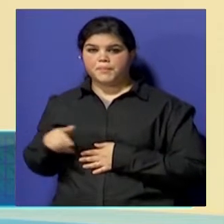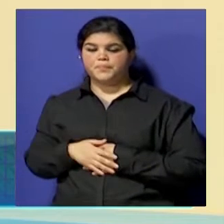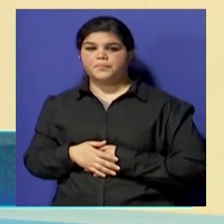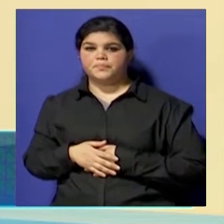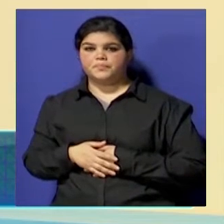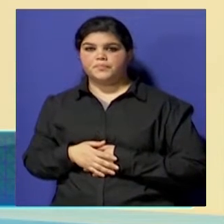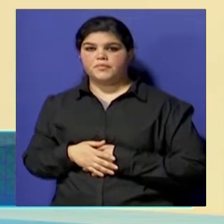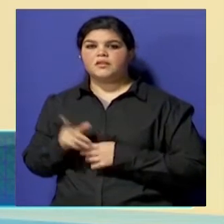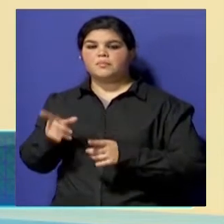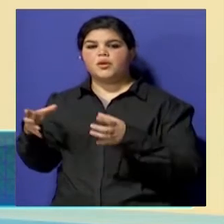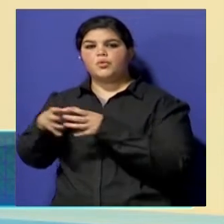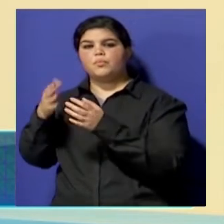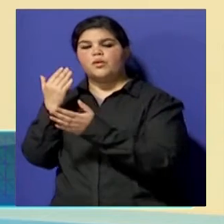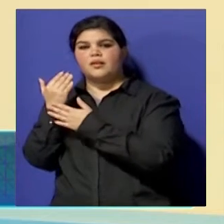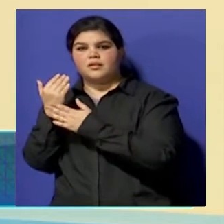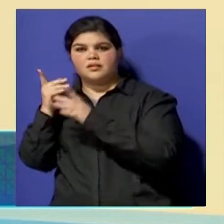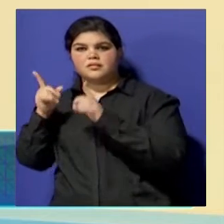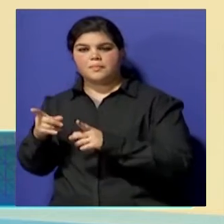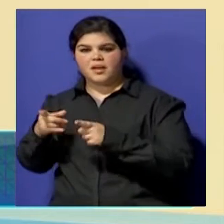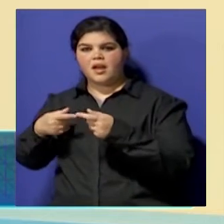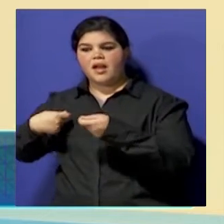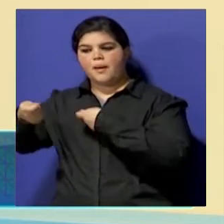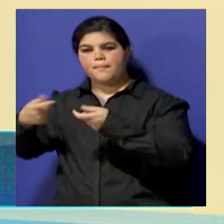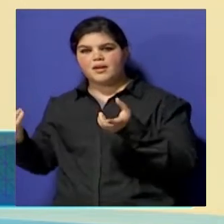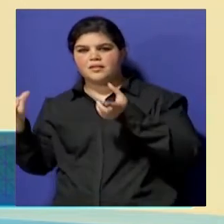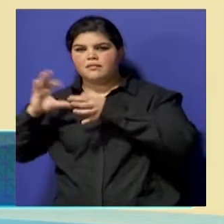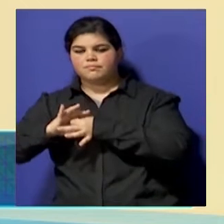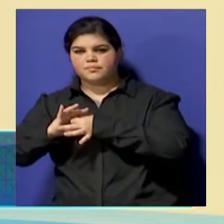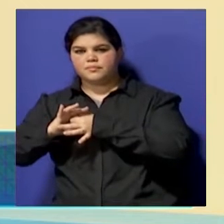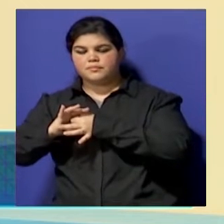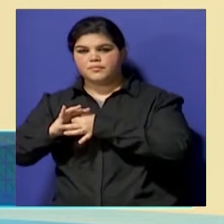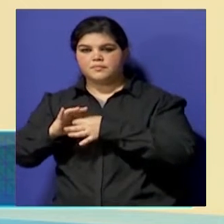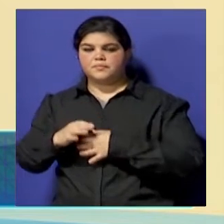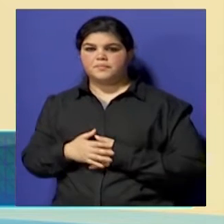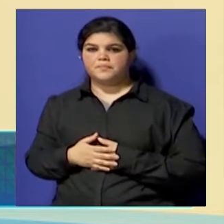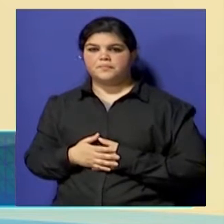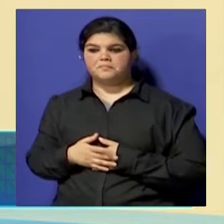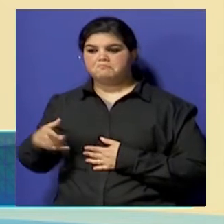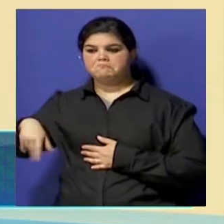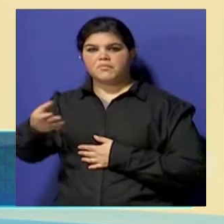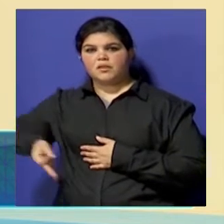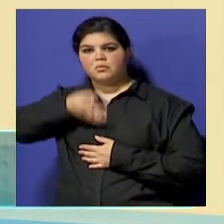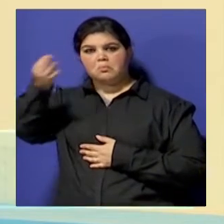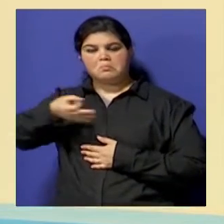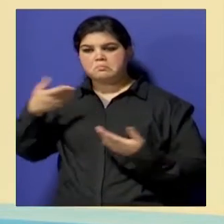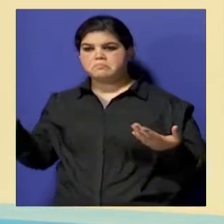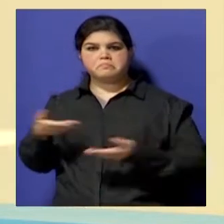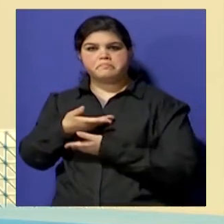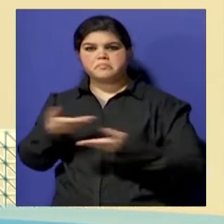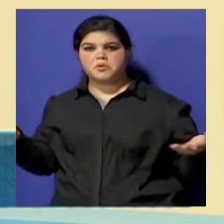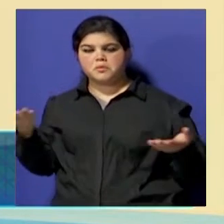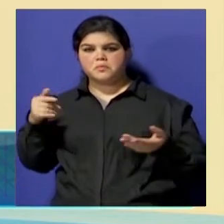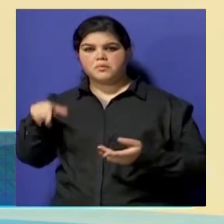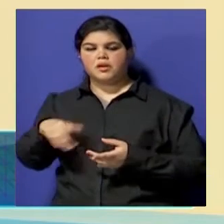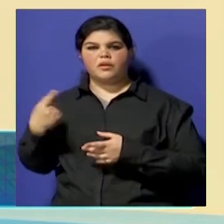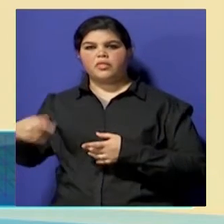de derecha y aliados a las empresas y multinacionales hablaban abiertamente